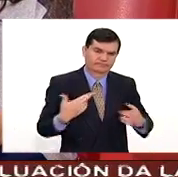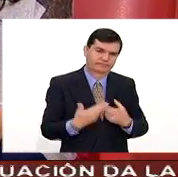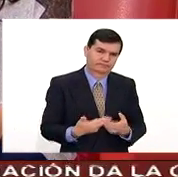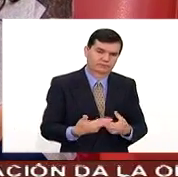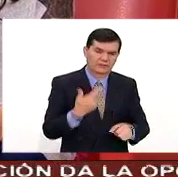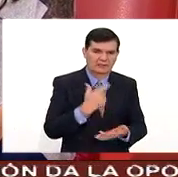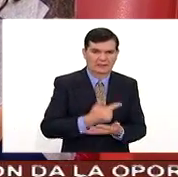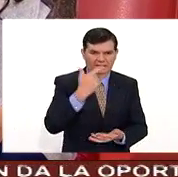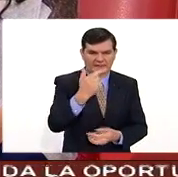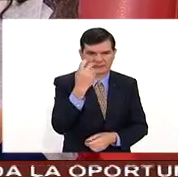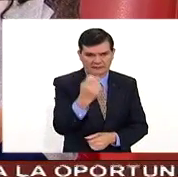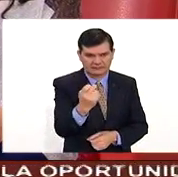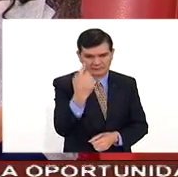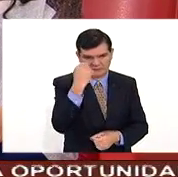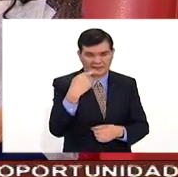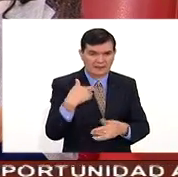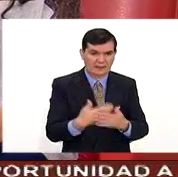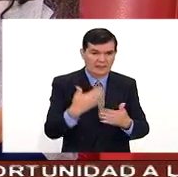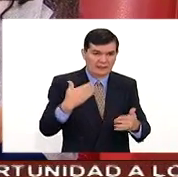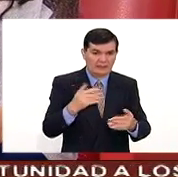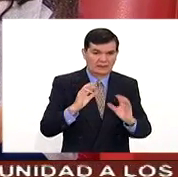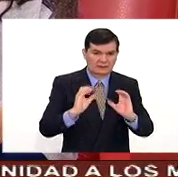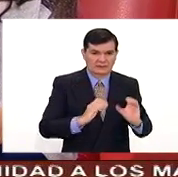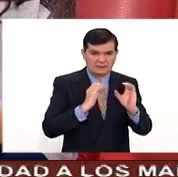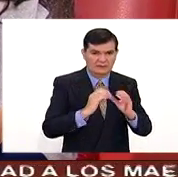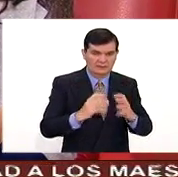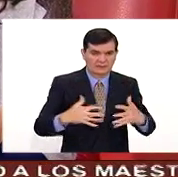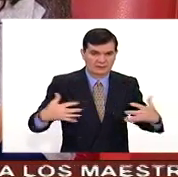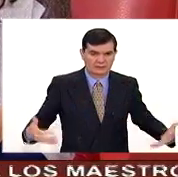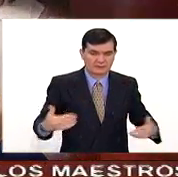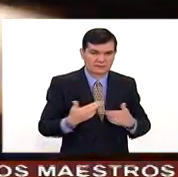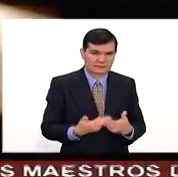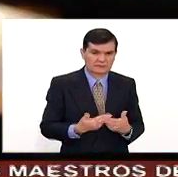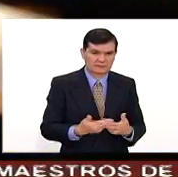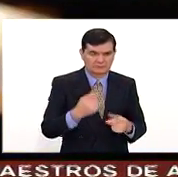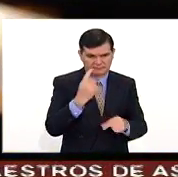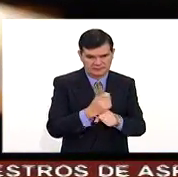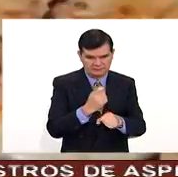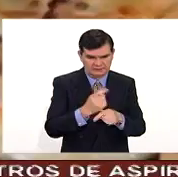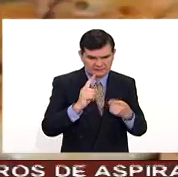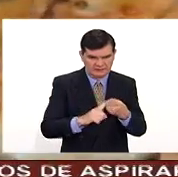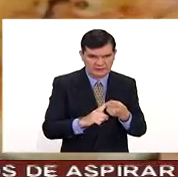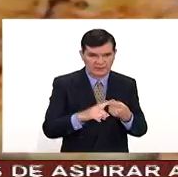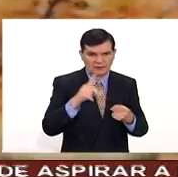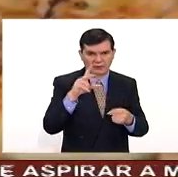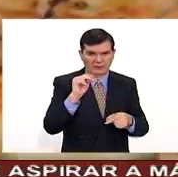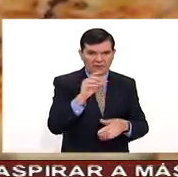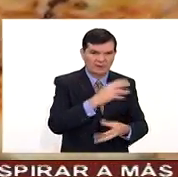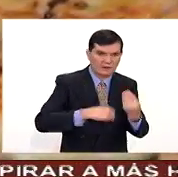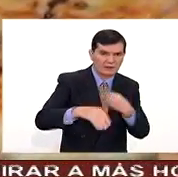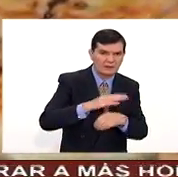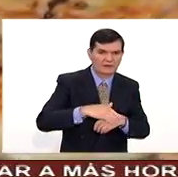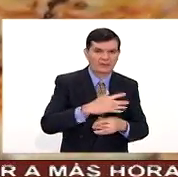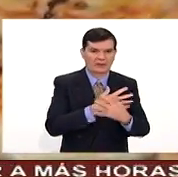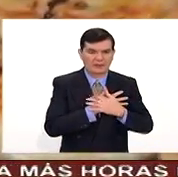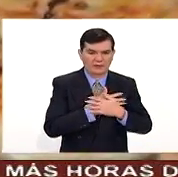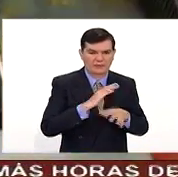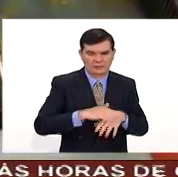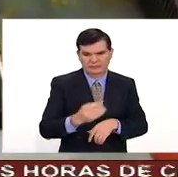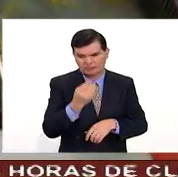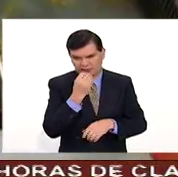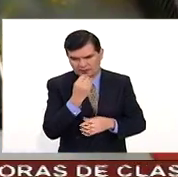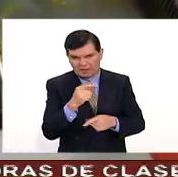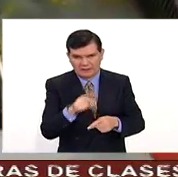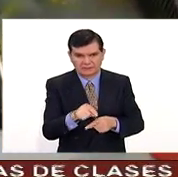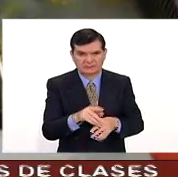de salud. Para la prevención de la obesidad, te recomiendo, primero que nada, no sustituyas el amor por los